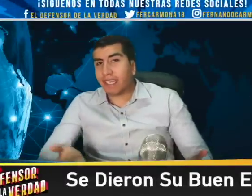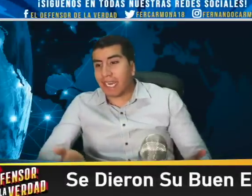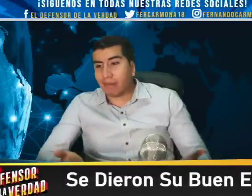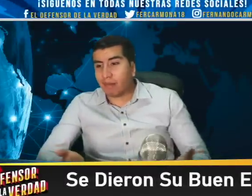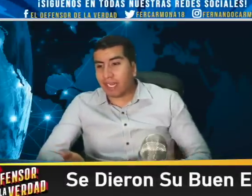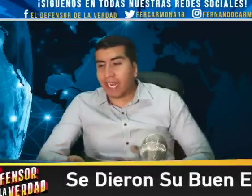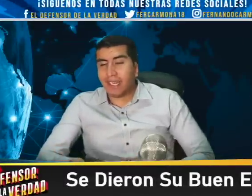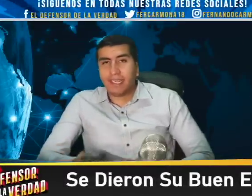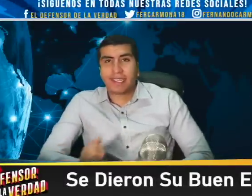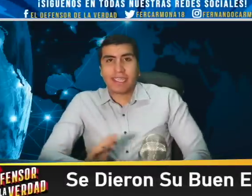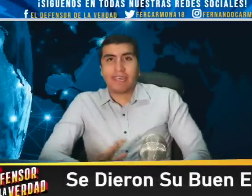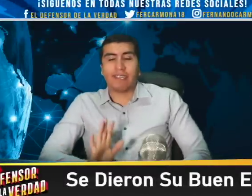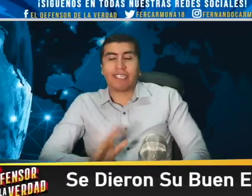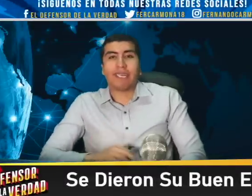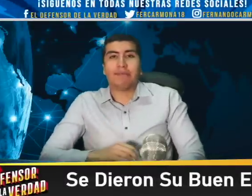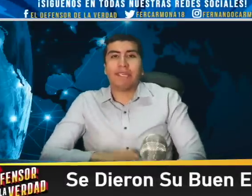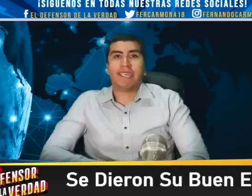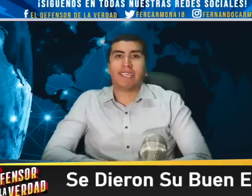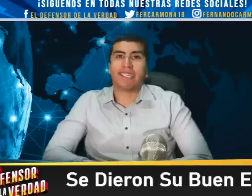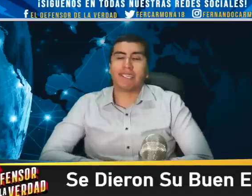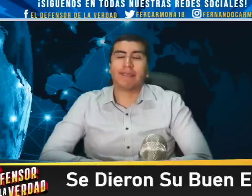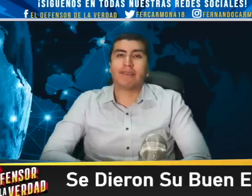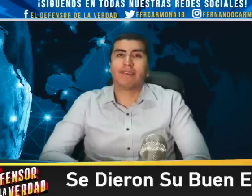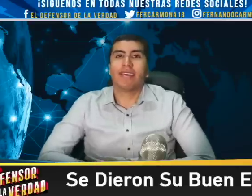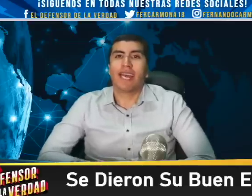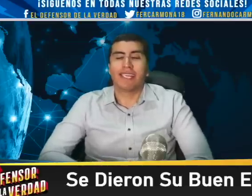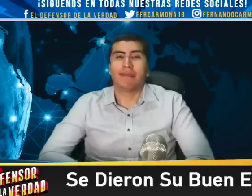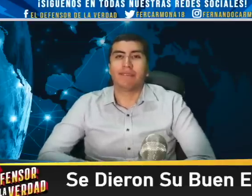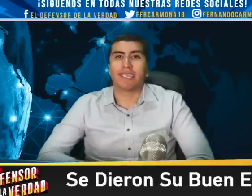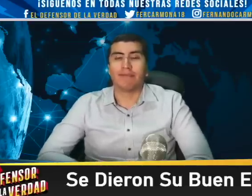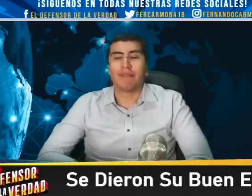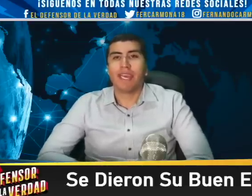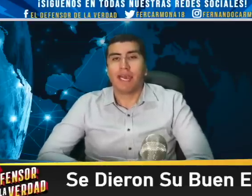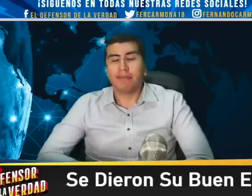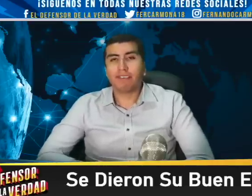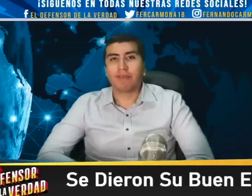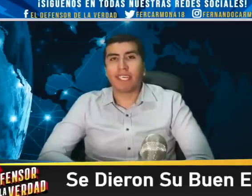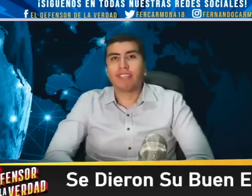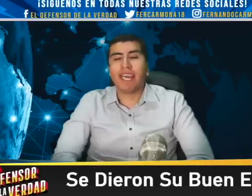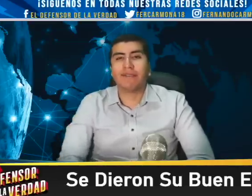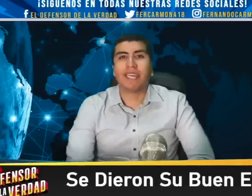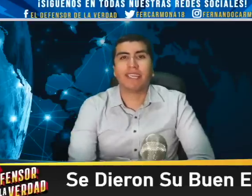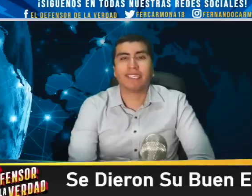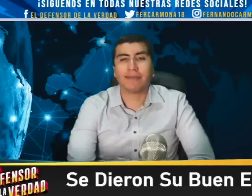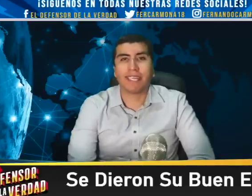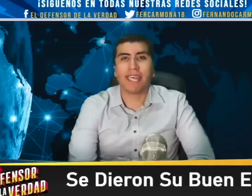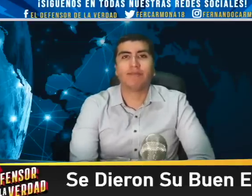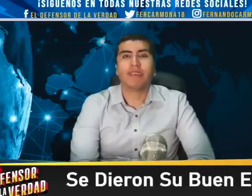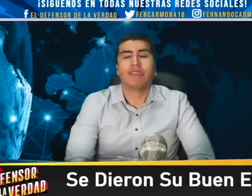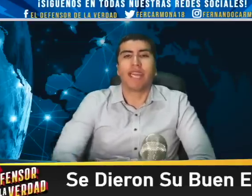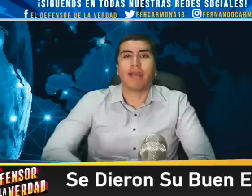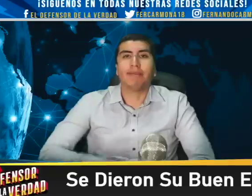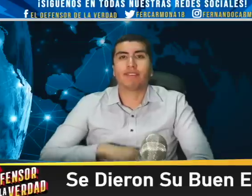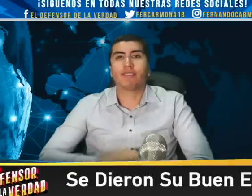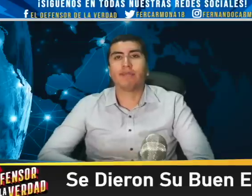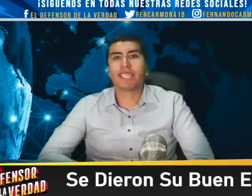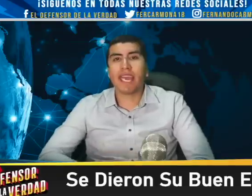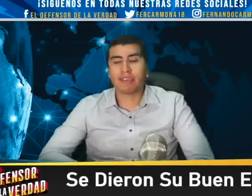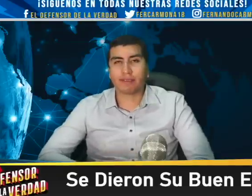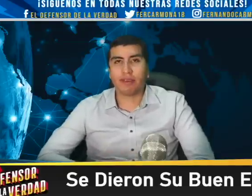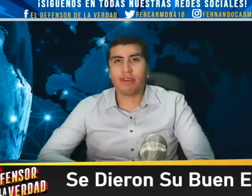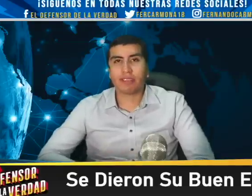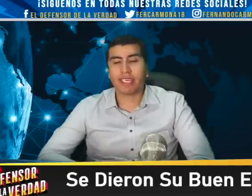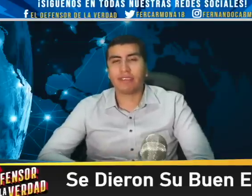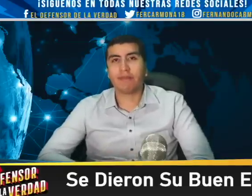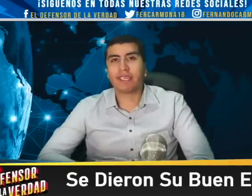es Ricardo Monreal, ya con esta campaña que le está llevando Adela Micha. Amigos, pues llego ya al final de este video. Déjame en los